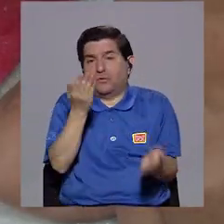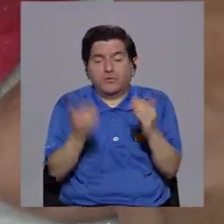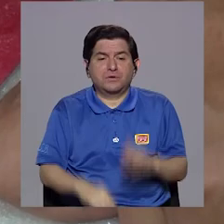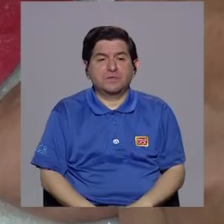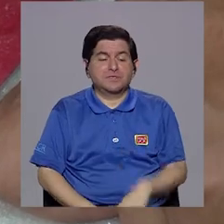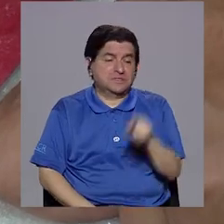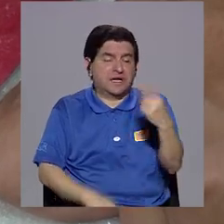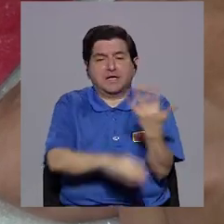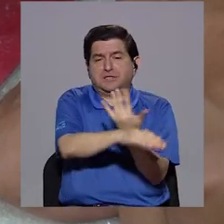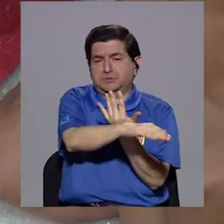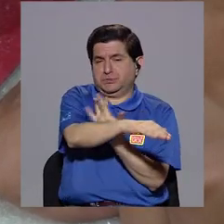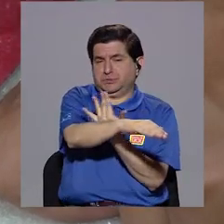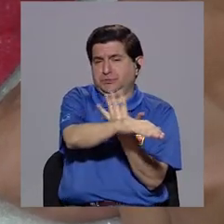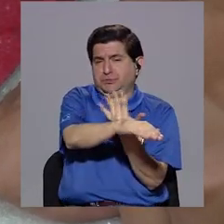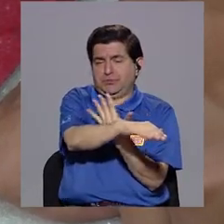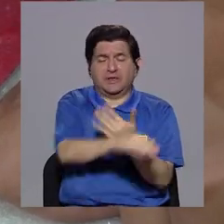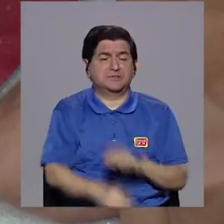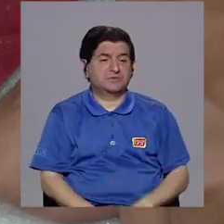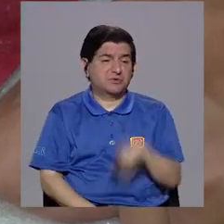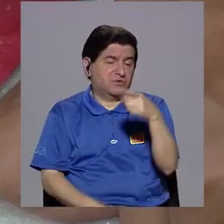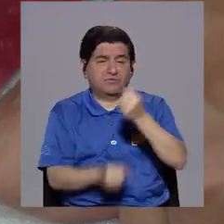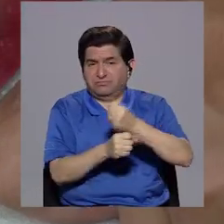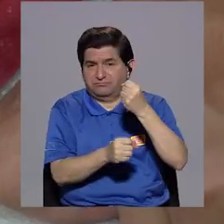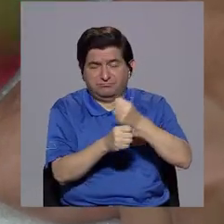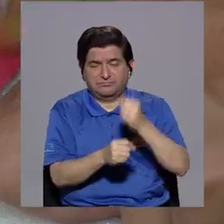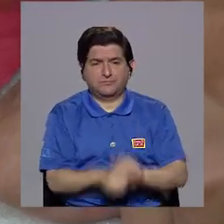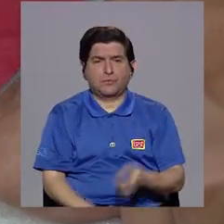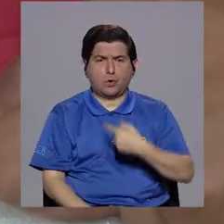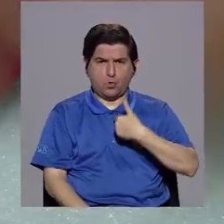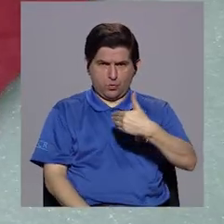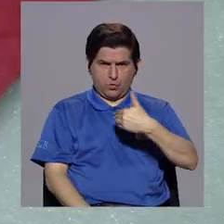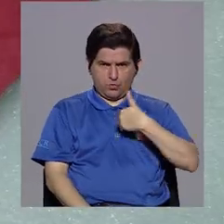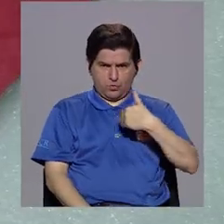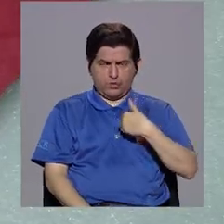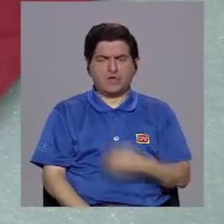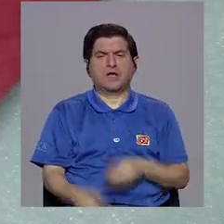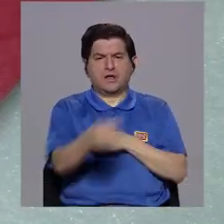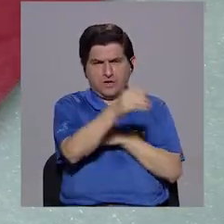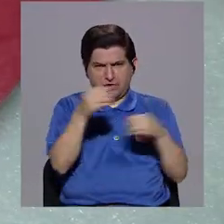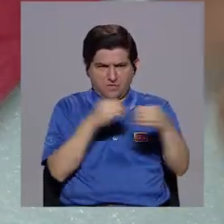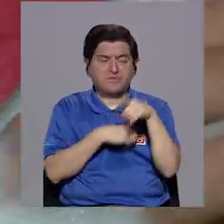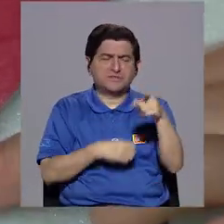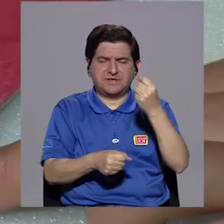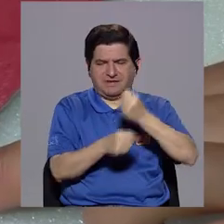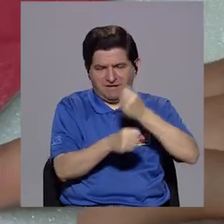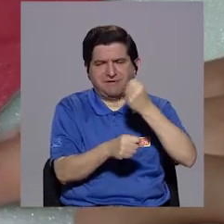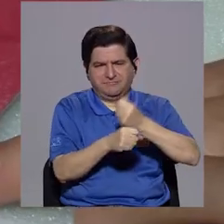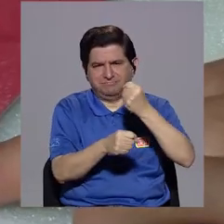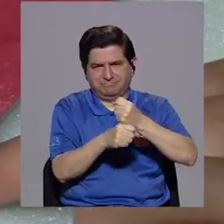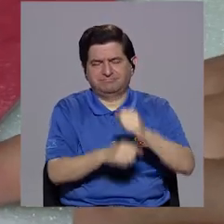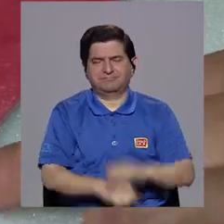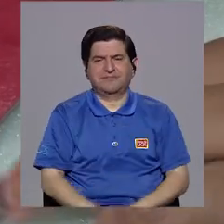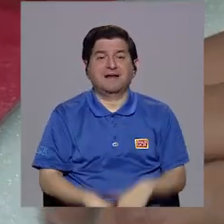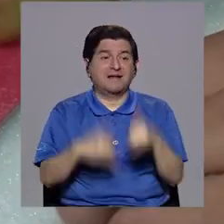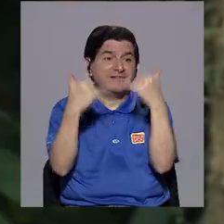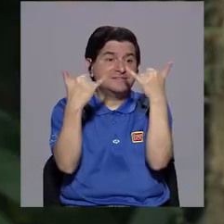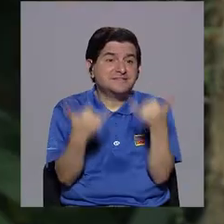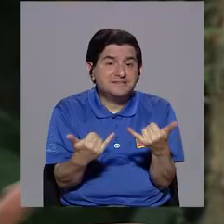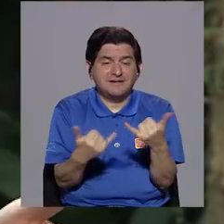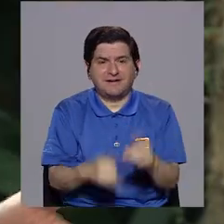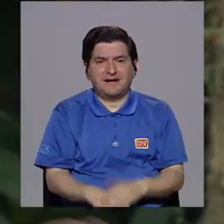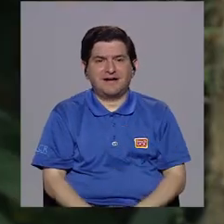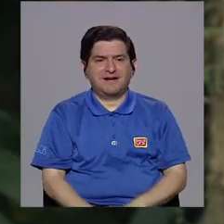en área verde, es en área verde, y se trabaja. Obviamente, si uno tiene consultorio, trabaja en el consultorio, pues